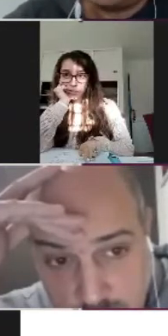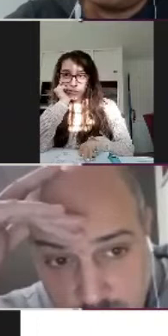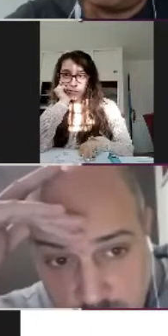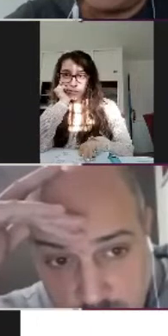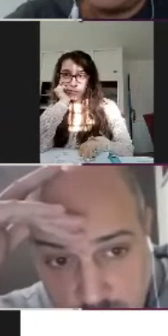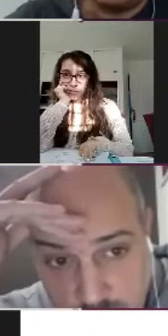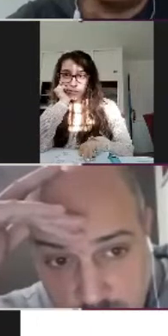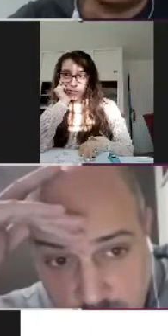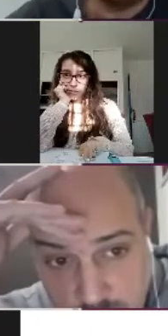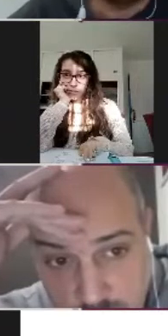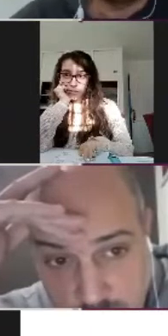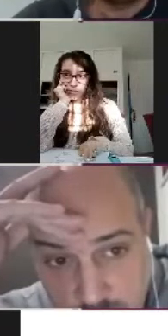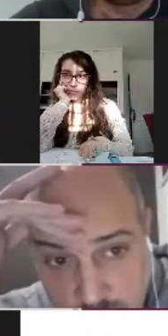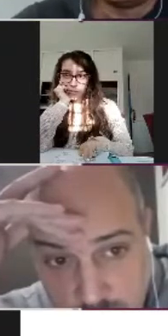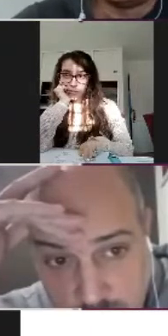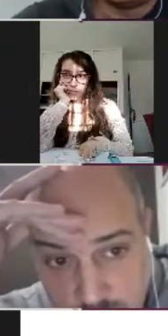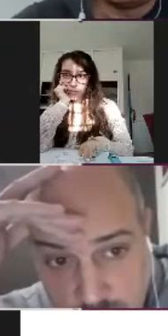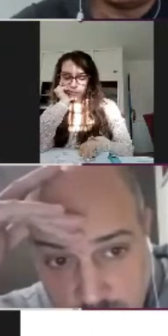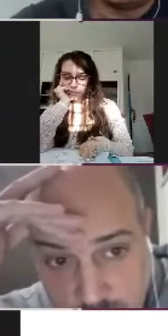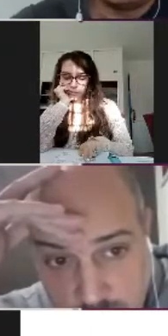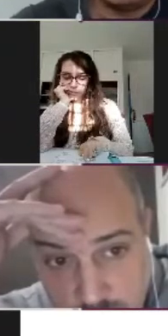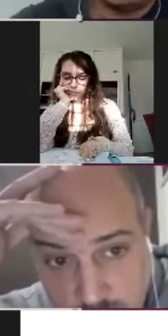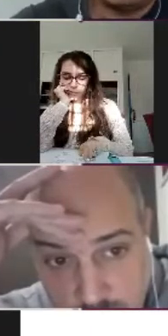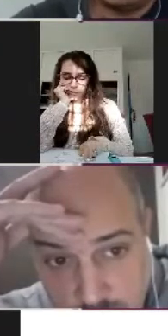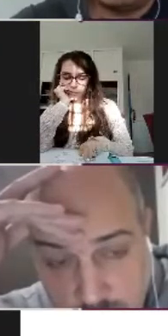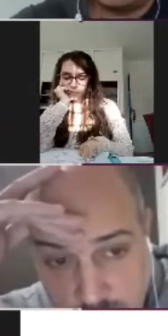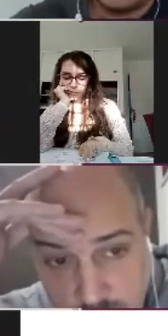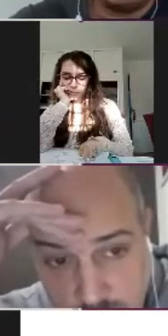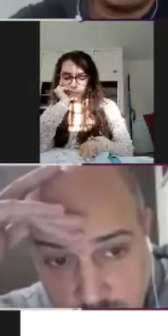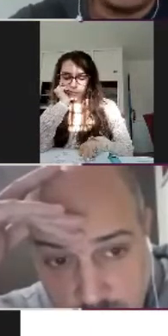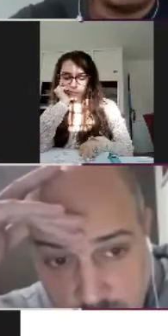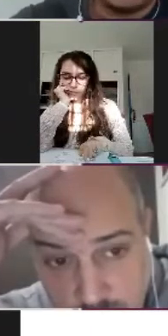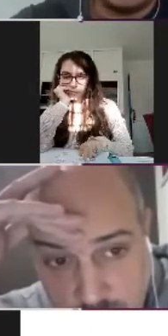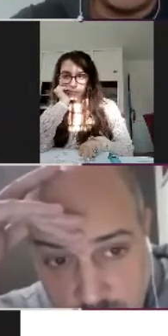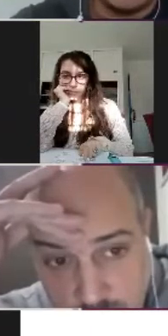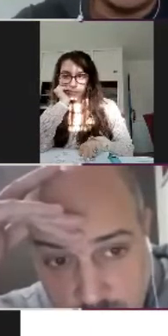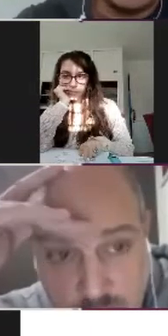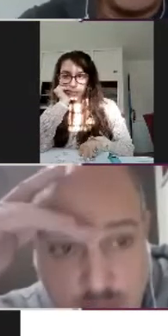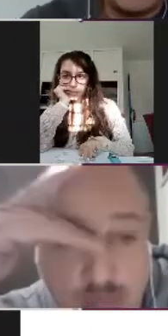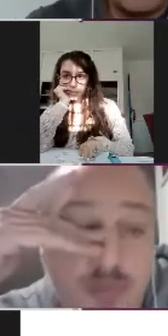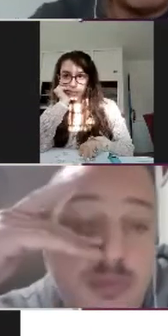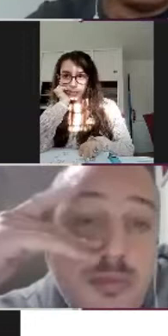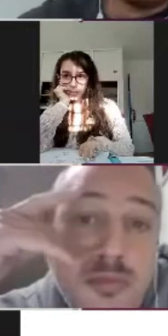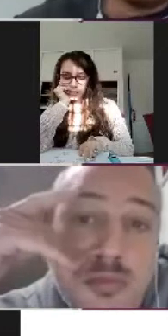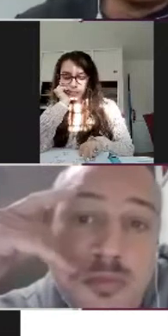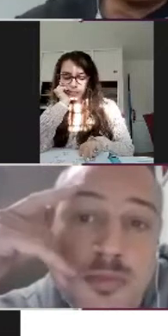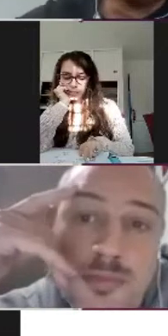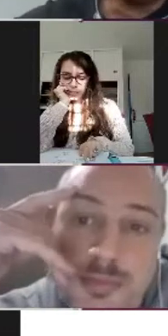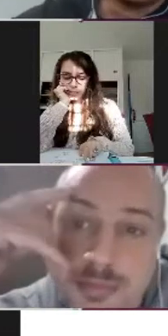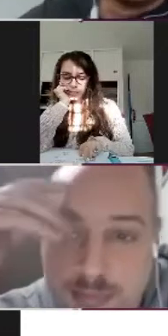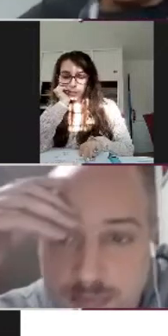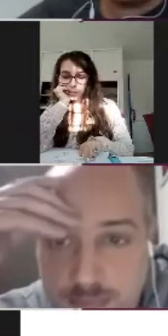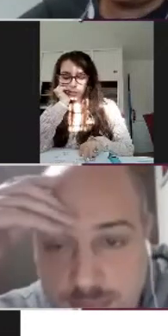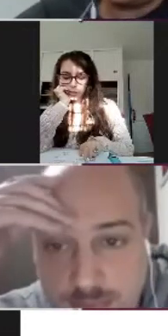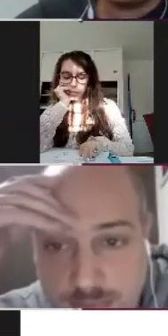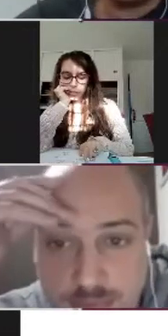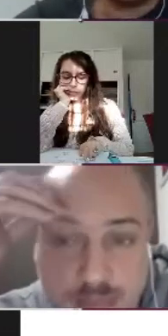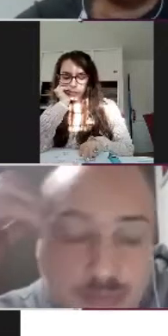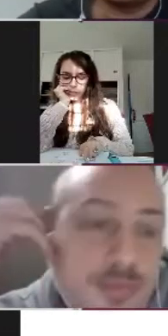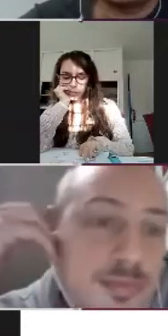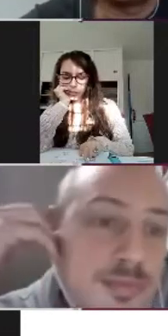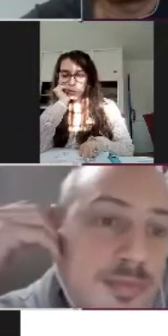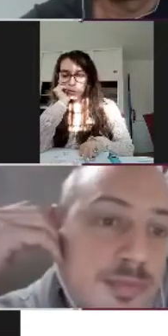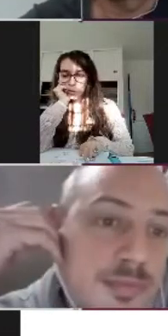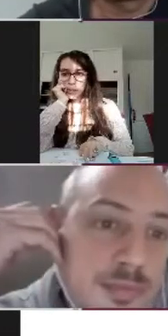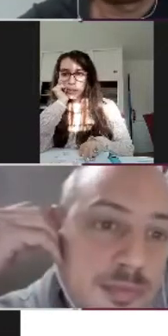7.131. Muy bien, ahí, ¿ves? Ahí cambia. Y acá sería. ¿El 82 cuánto